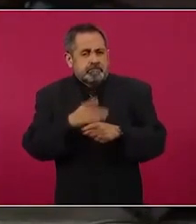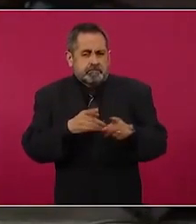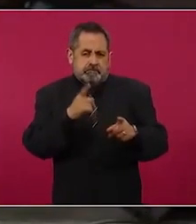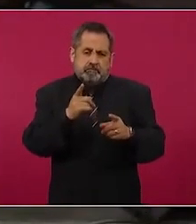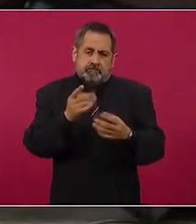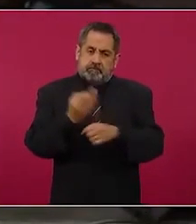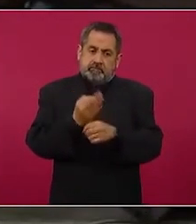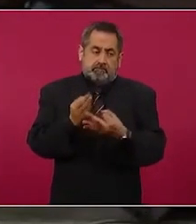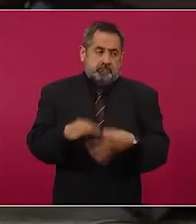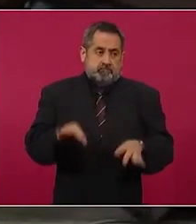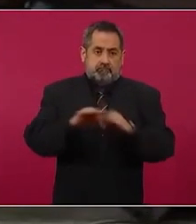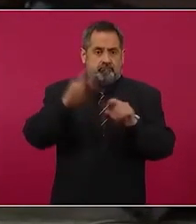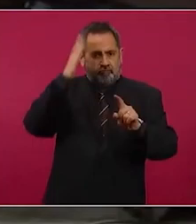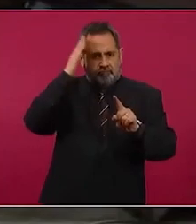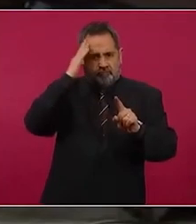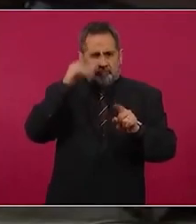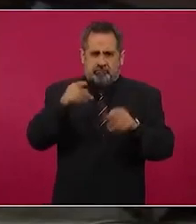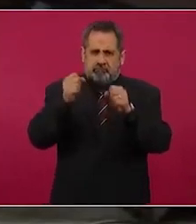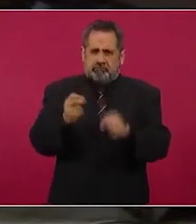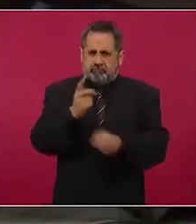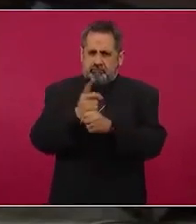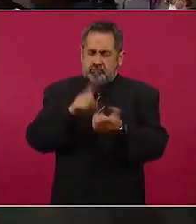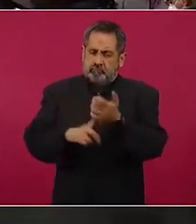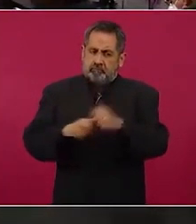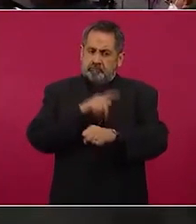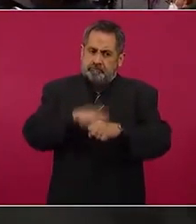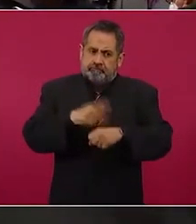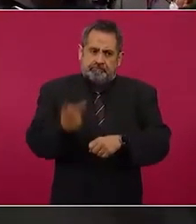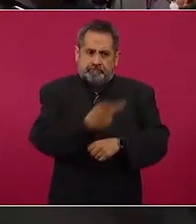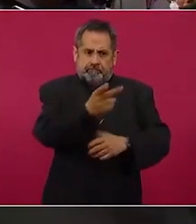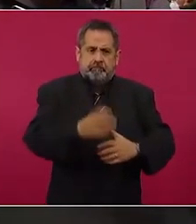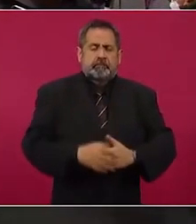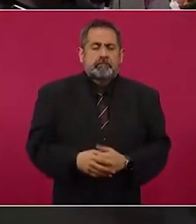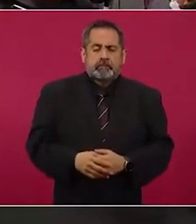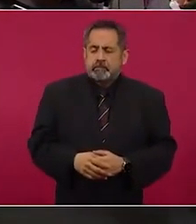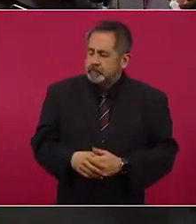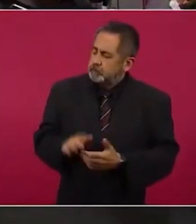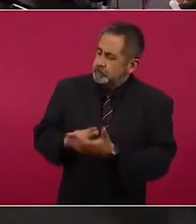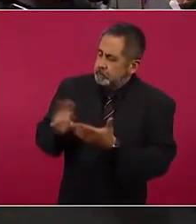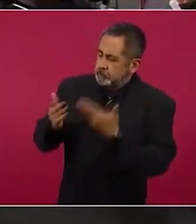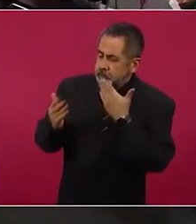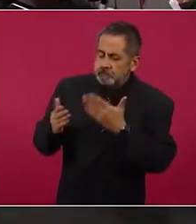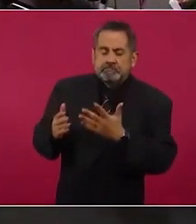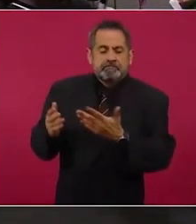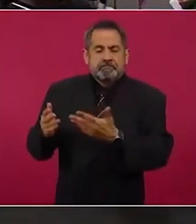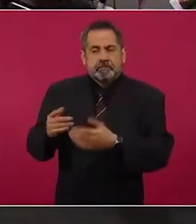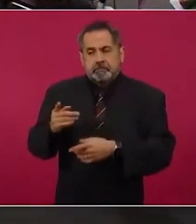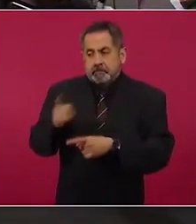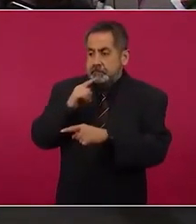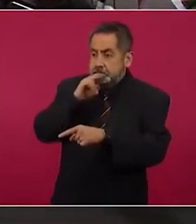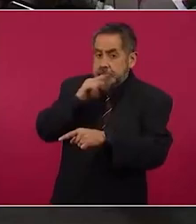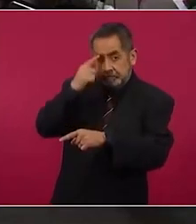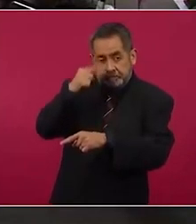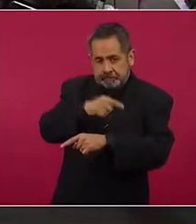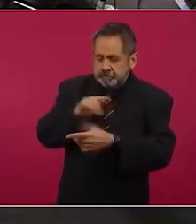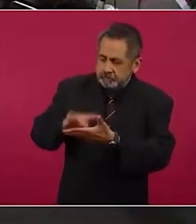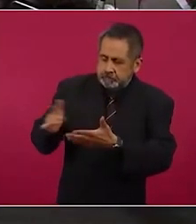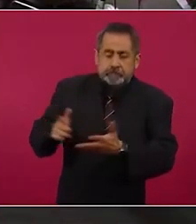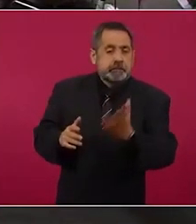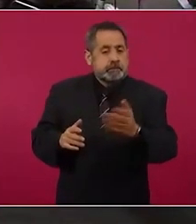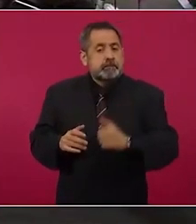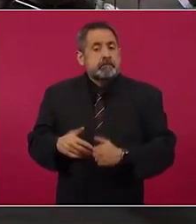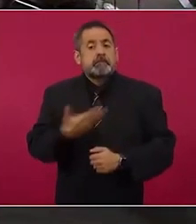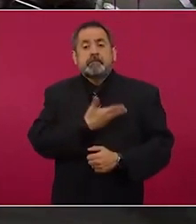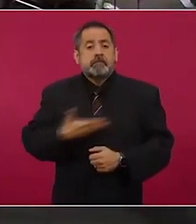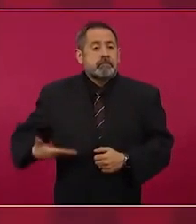más importante de este país y es asunto de seguridad nacional? Muchas gracias por su preocupación. Pues el señor presidente está